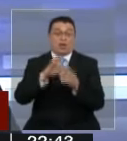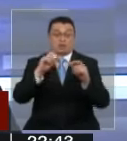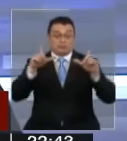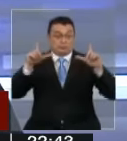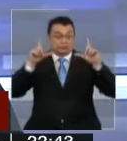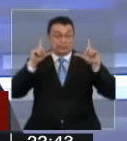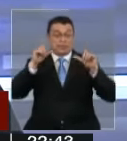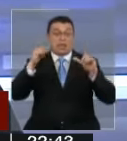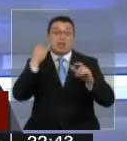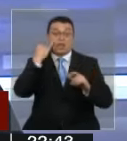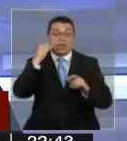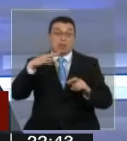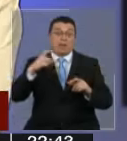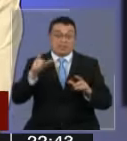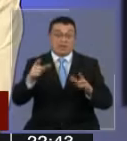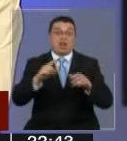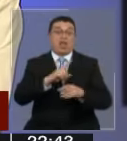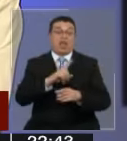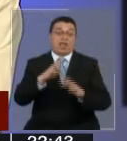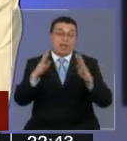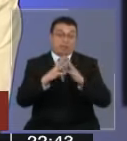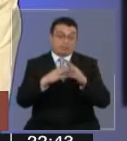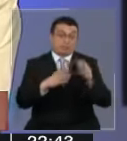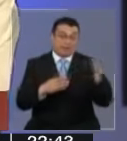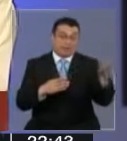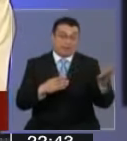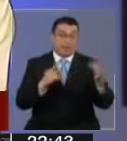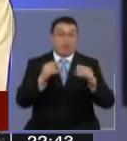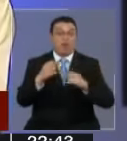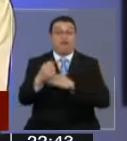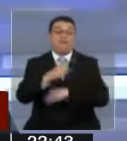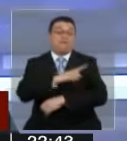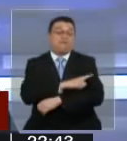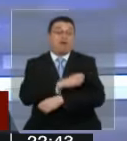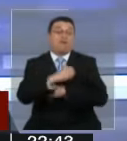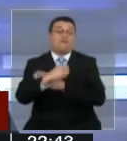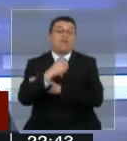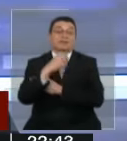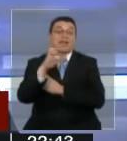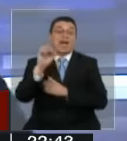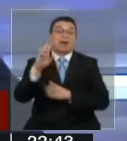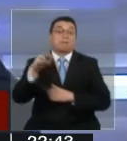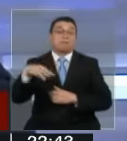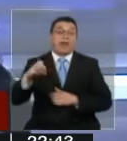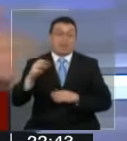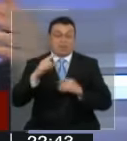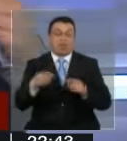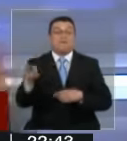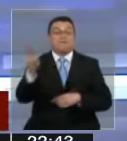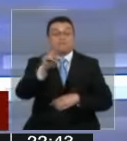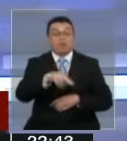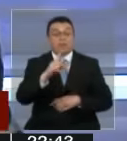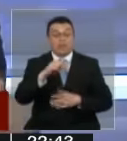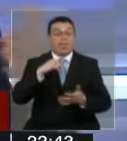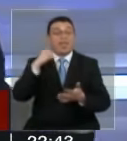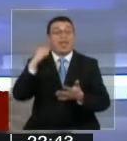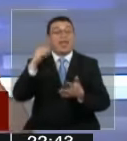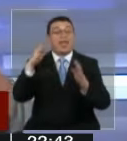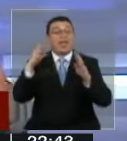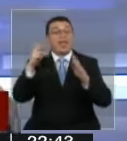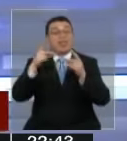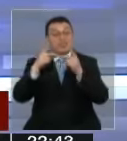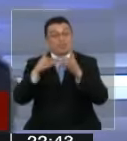reputacional a las Fuerzas Armadas, que digámoslo, desde el retorno de la transición, o más bien el retorno a la democracia que ha empezado